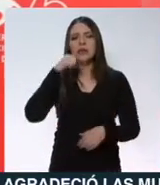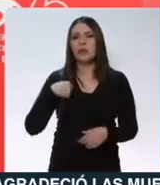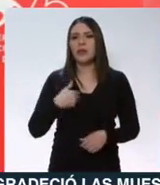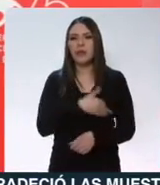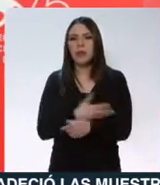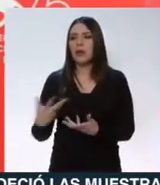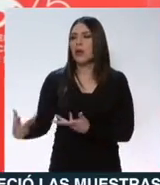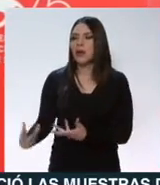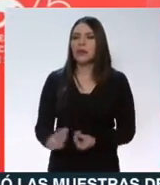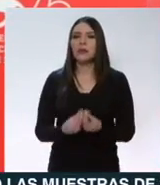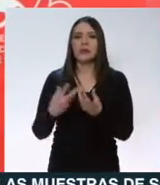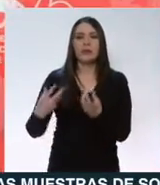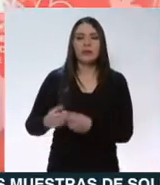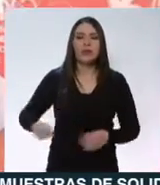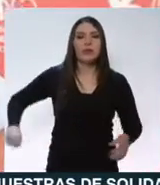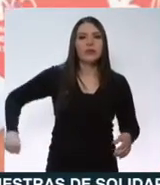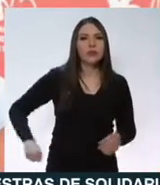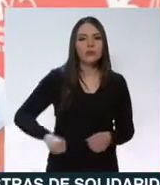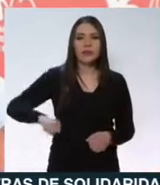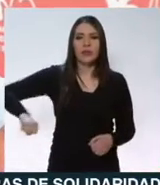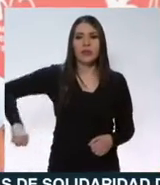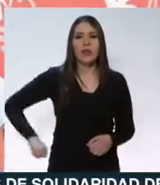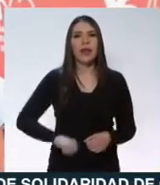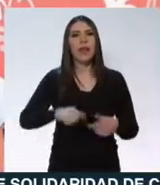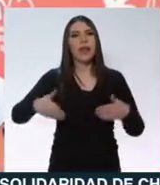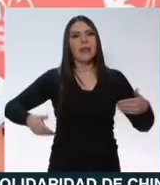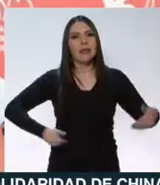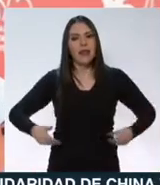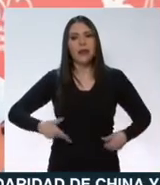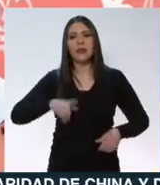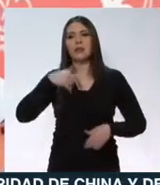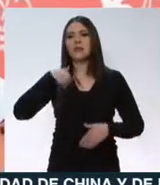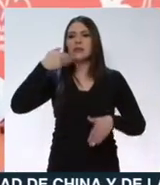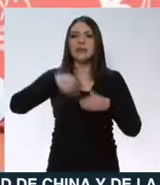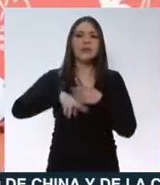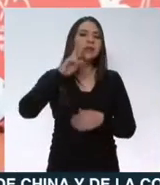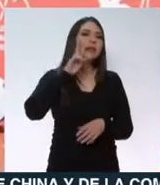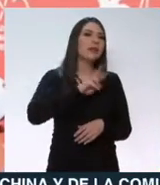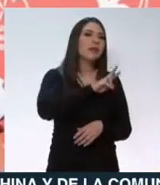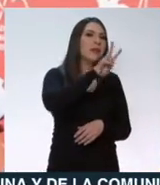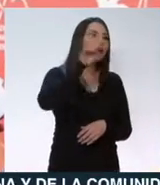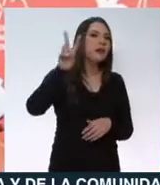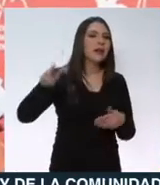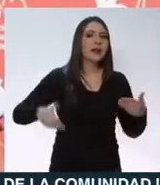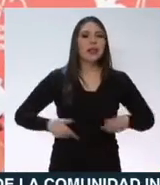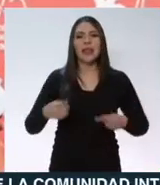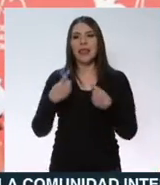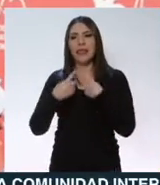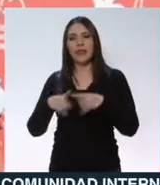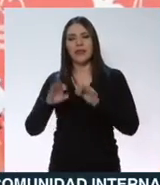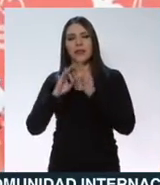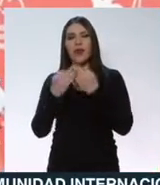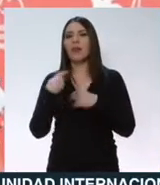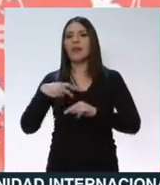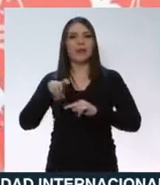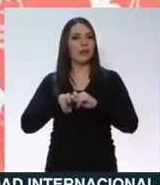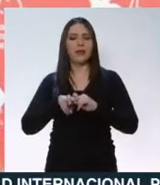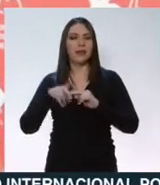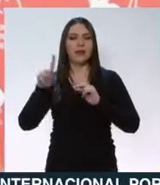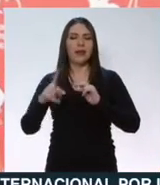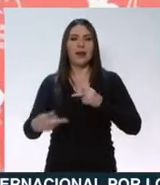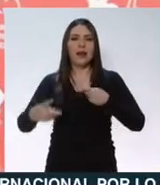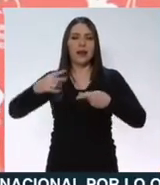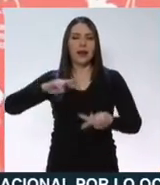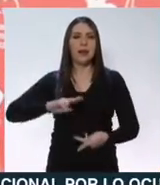la oportunidad de entrar a los camerinos y ver el mundo desde esa otra perspectiva. Mi tío es director